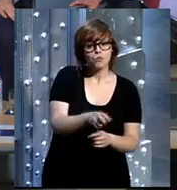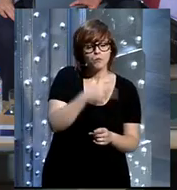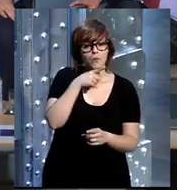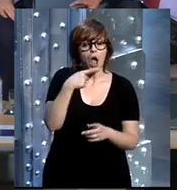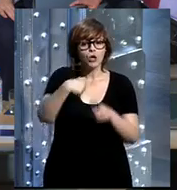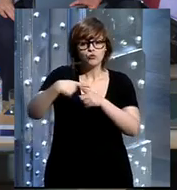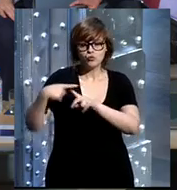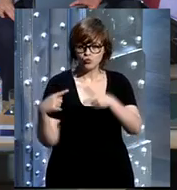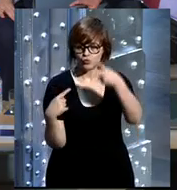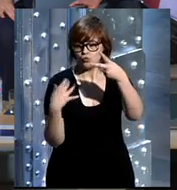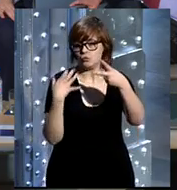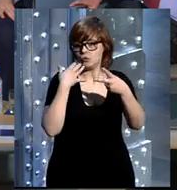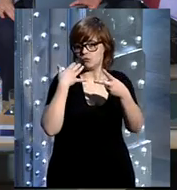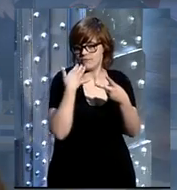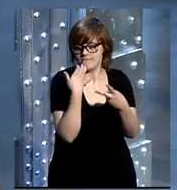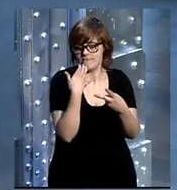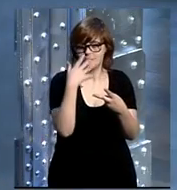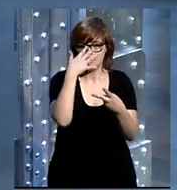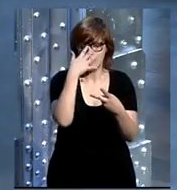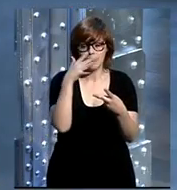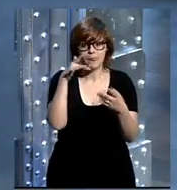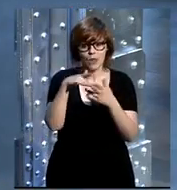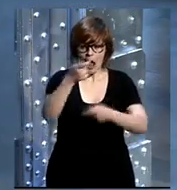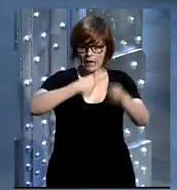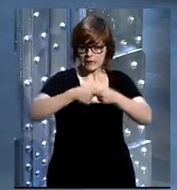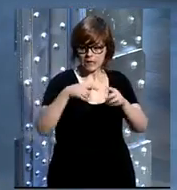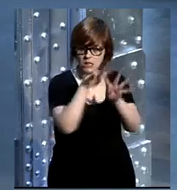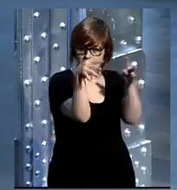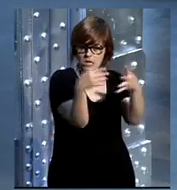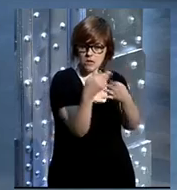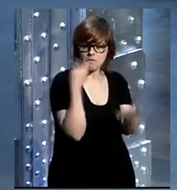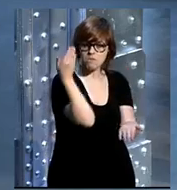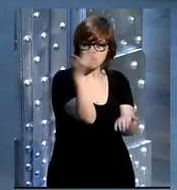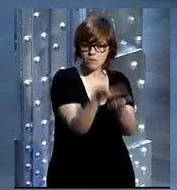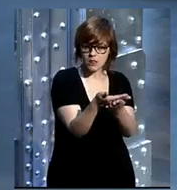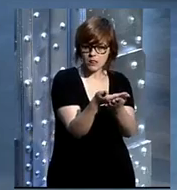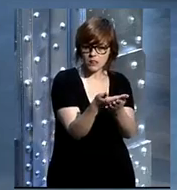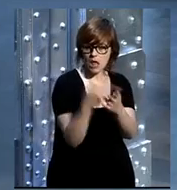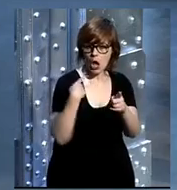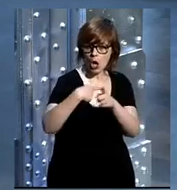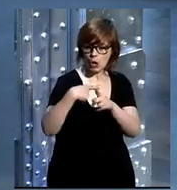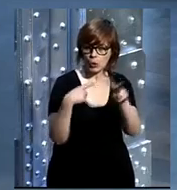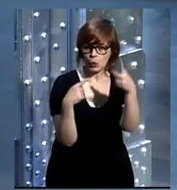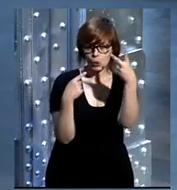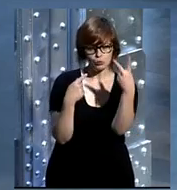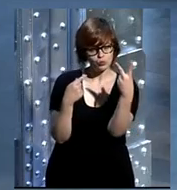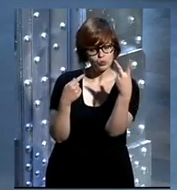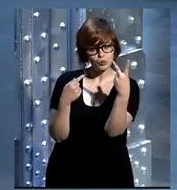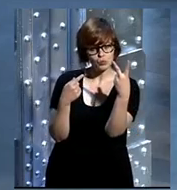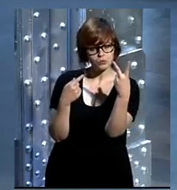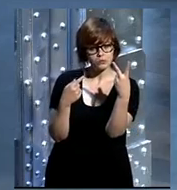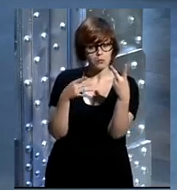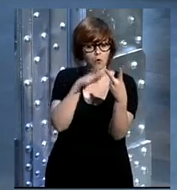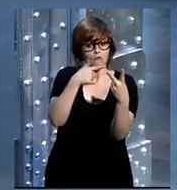Cuando pidieran a una de las tiendas online, claro, que pidieran de 2 números, y que, bueno, como fácilmente